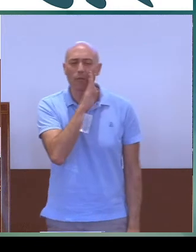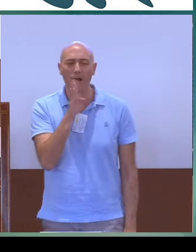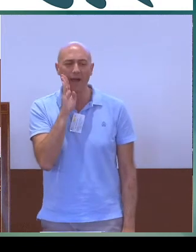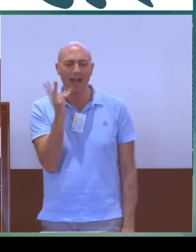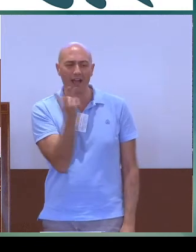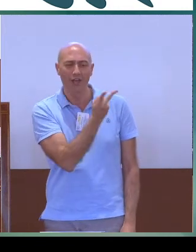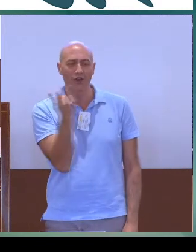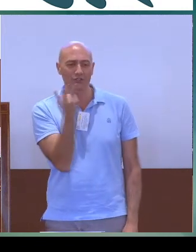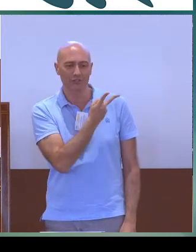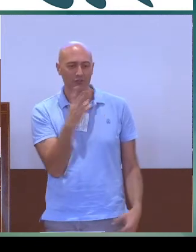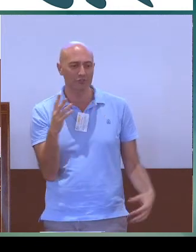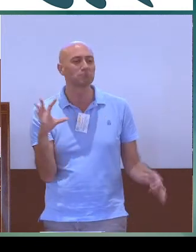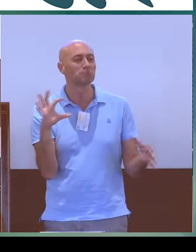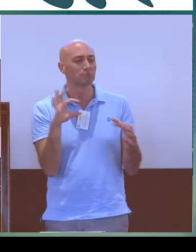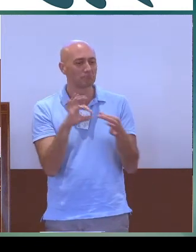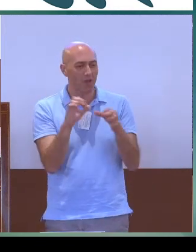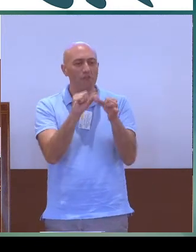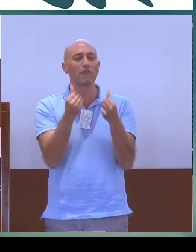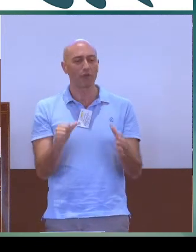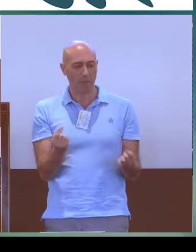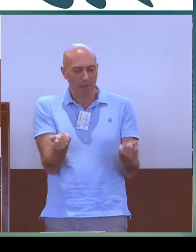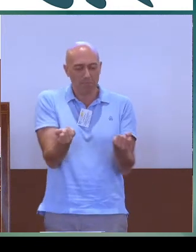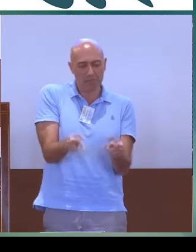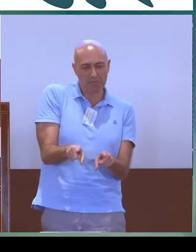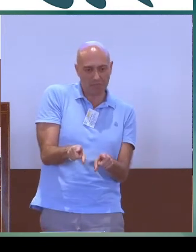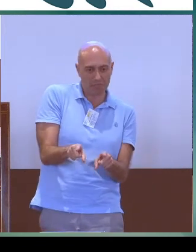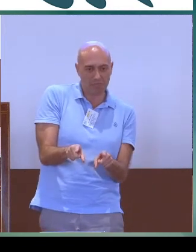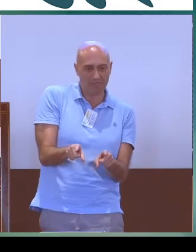suponiendo que la lengua de signos estaba activada paralelamente.